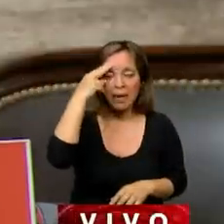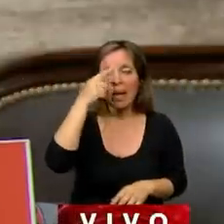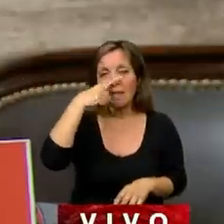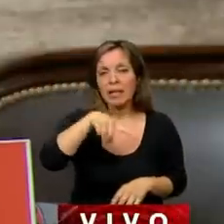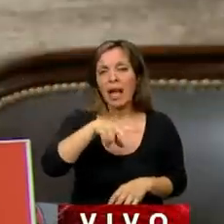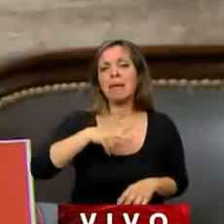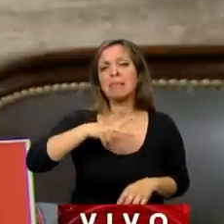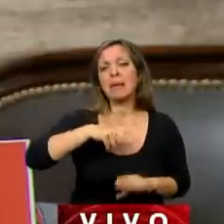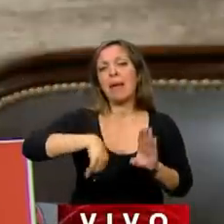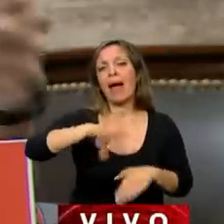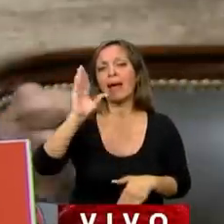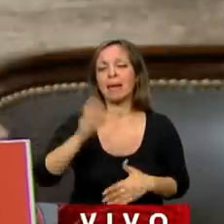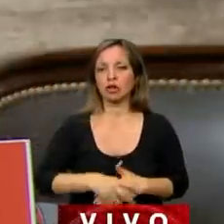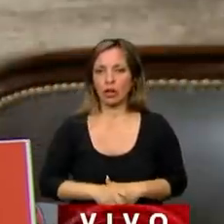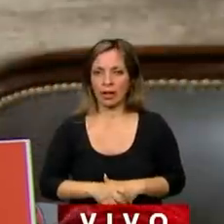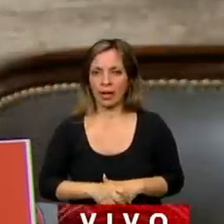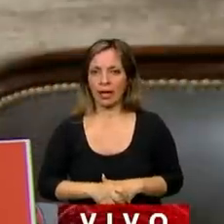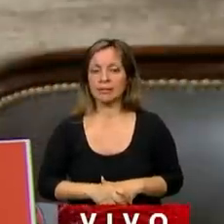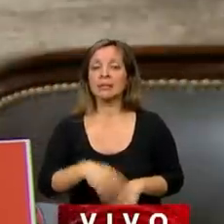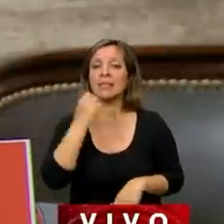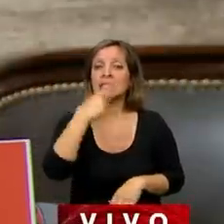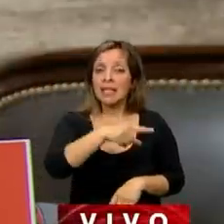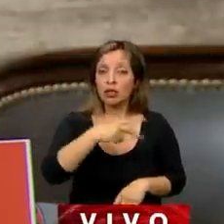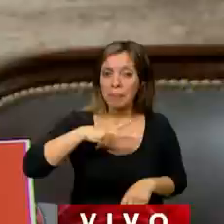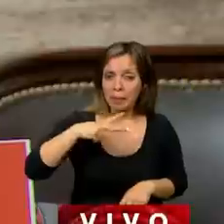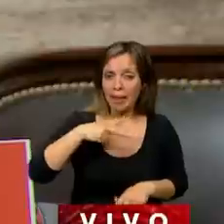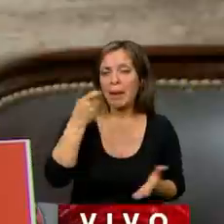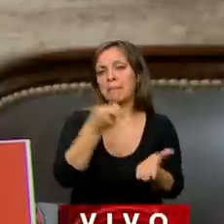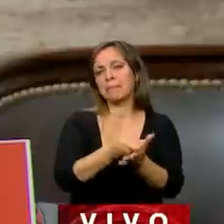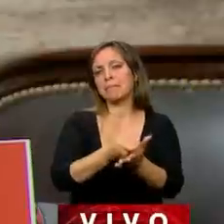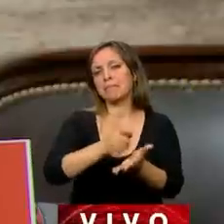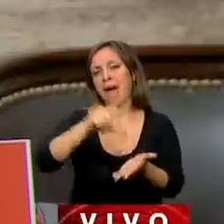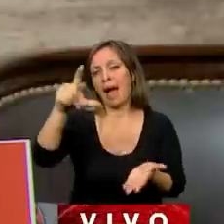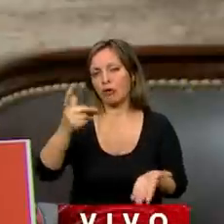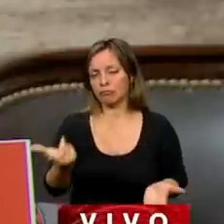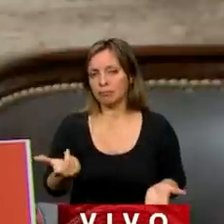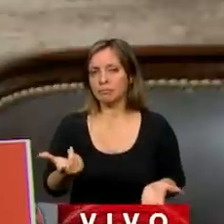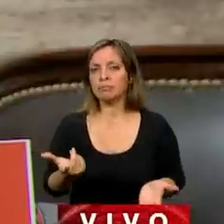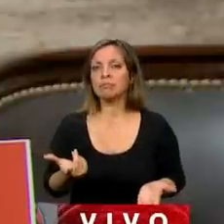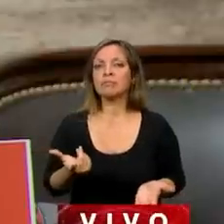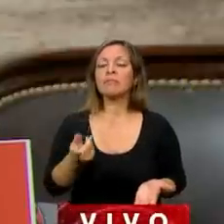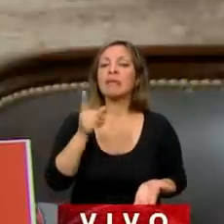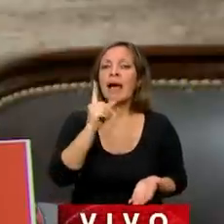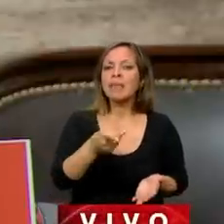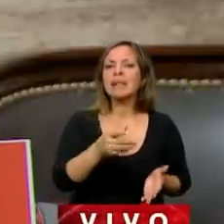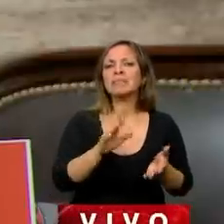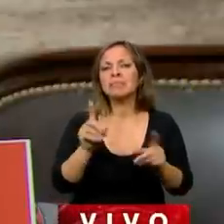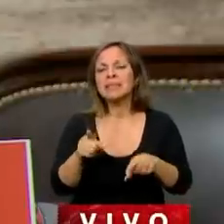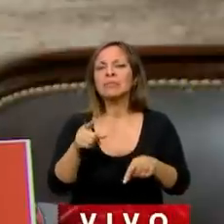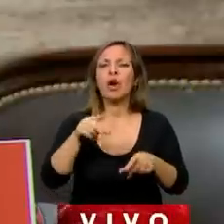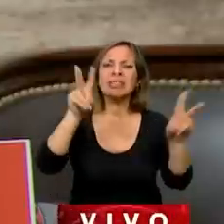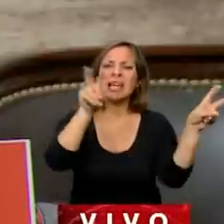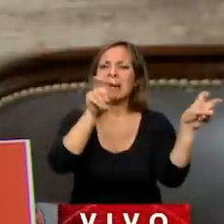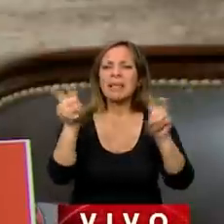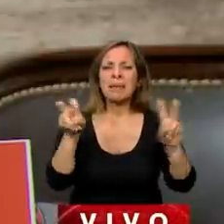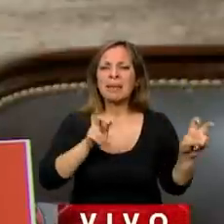siendo privadas y además esto implicaría un costo mayor. Pero por último, para no ahondar en otros temas,